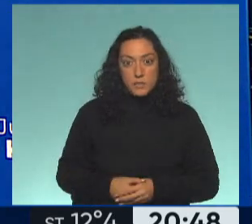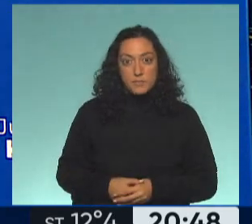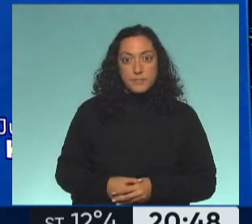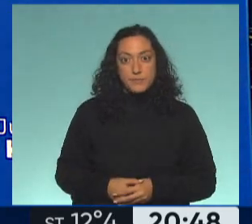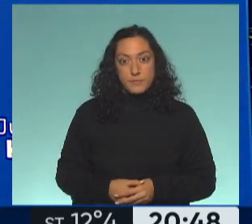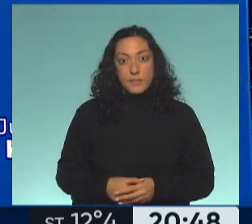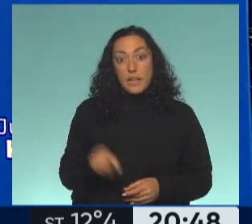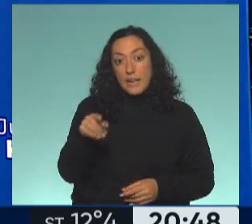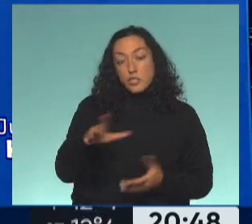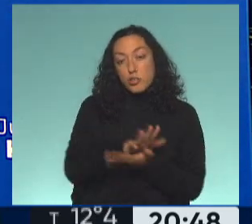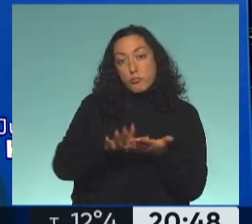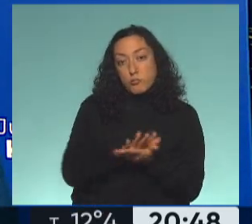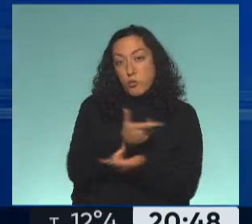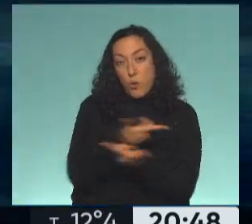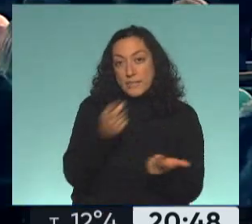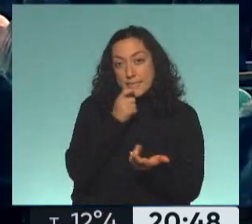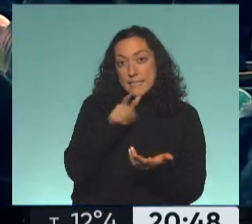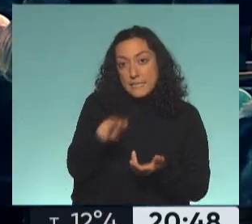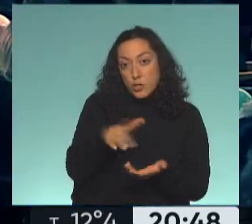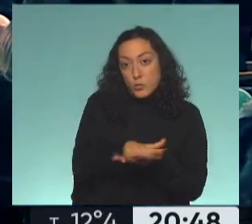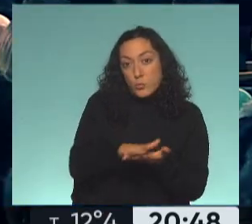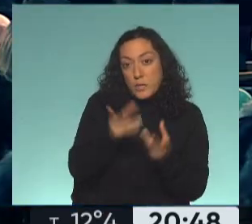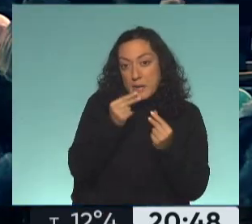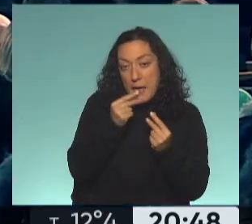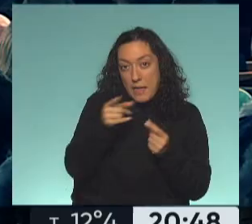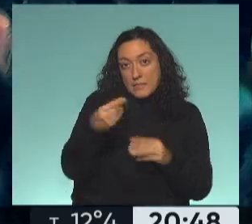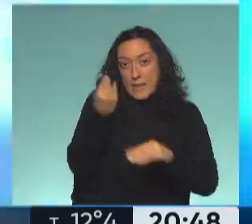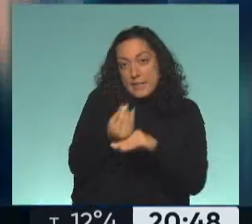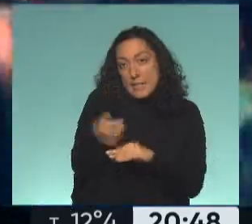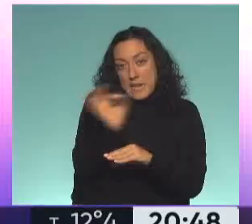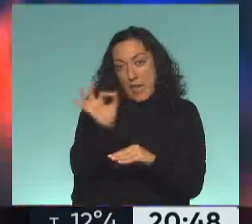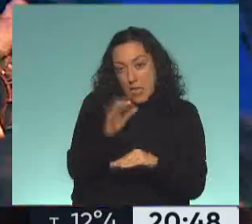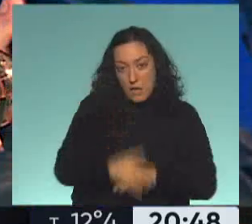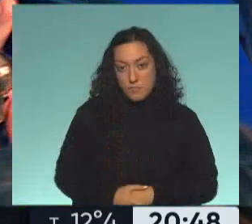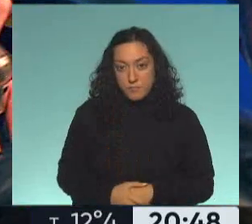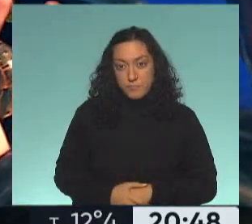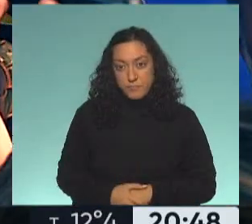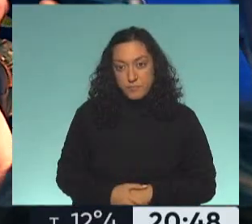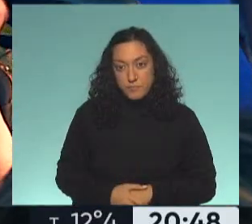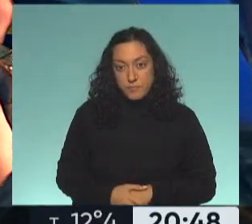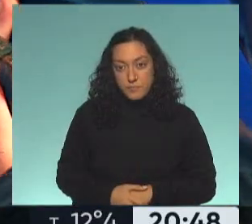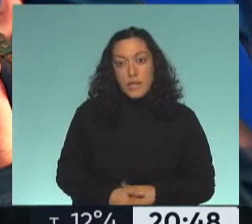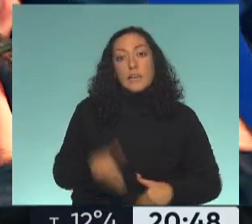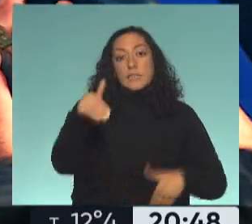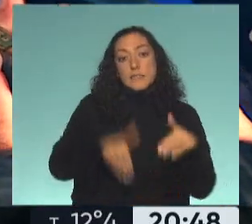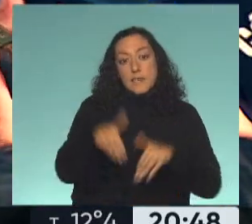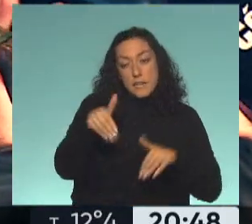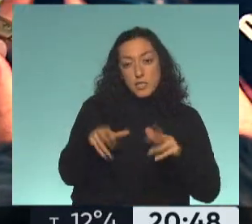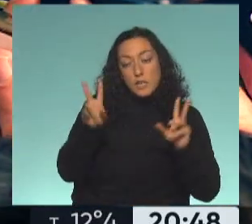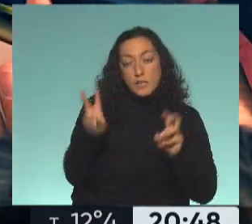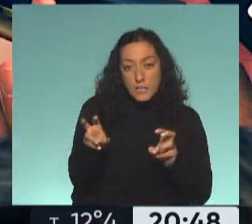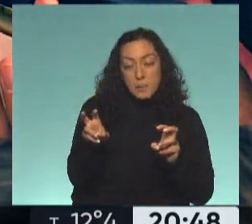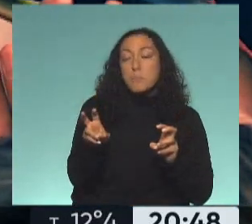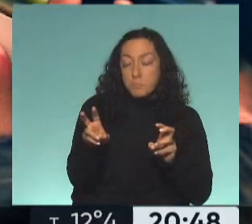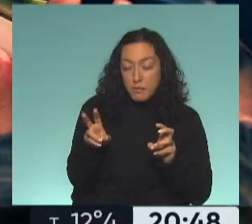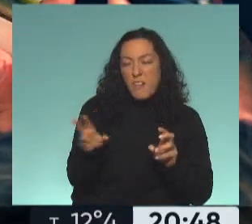eso no lo hemos podido resolver, y si no resolvemos eso, lo ha dicho muy claro, ella no va a ser candidata a nada. En términos electorales vemos que todavía falta